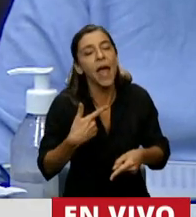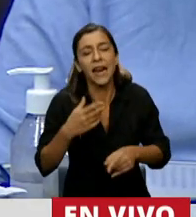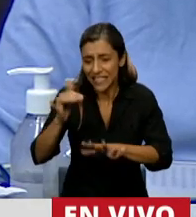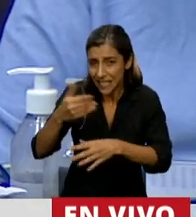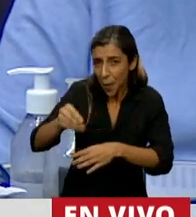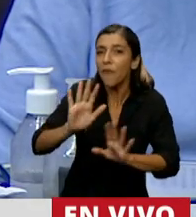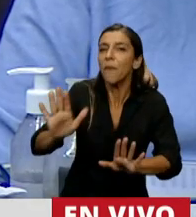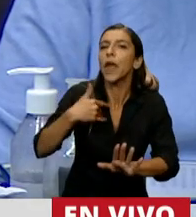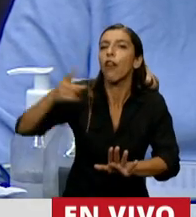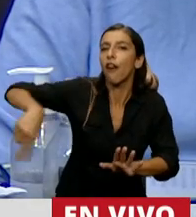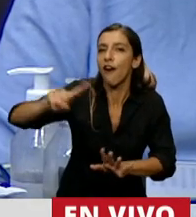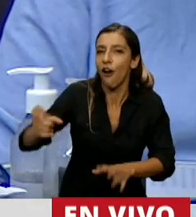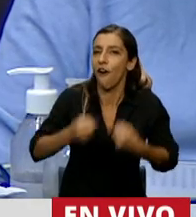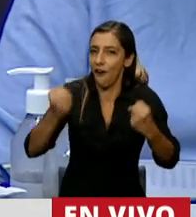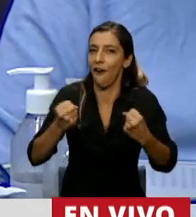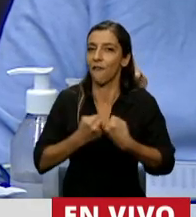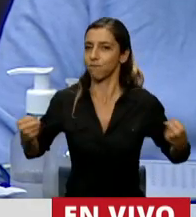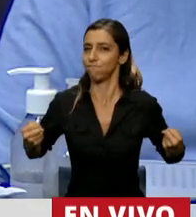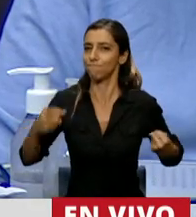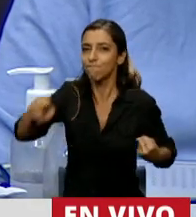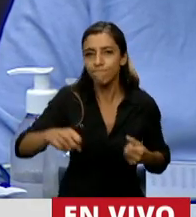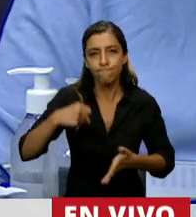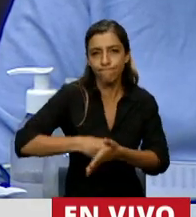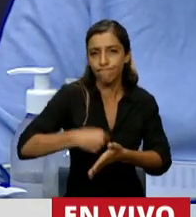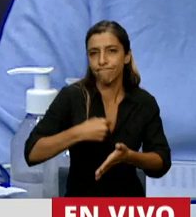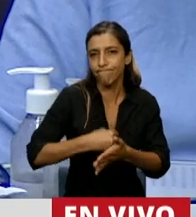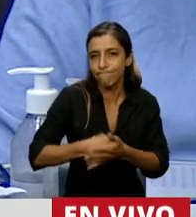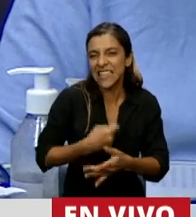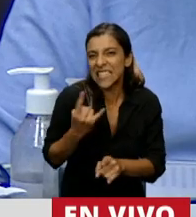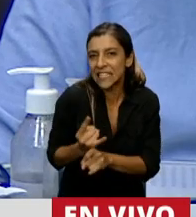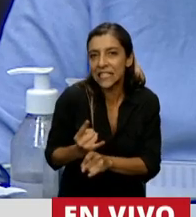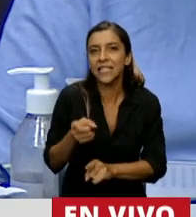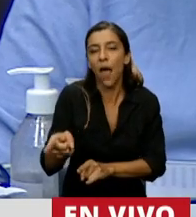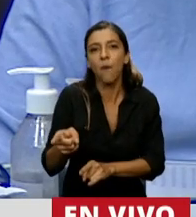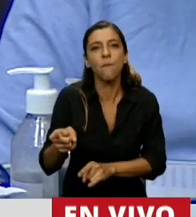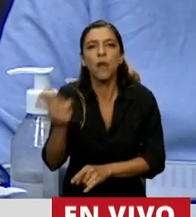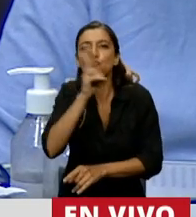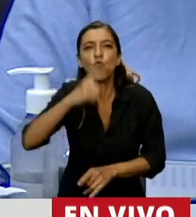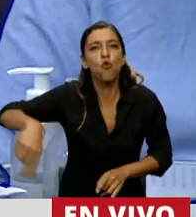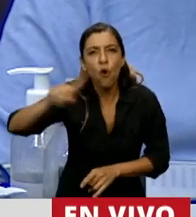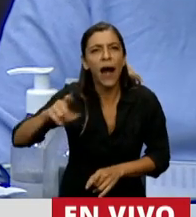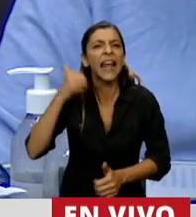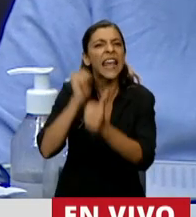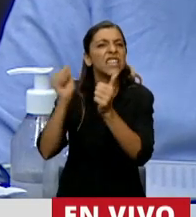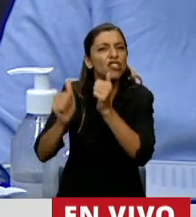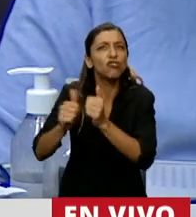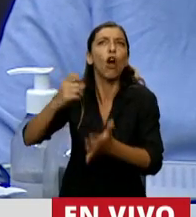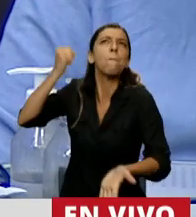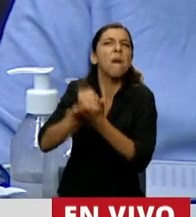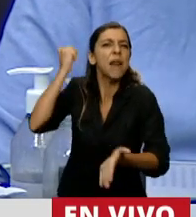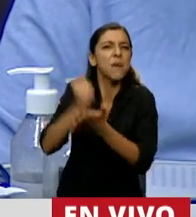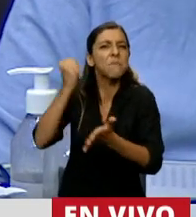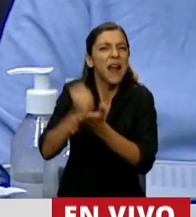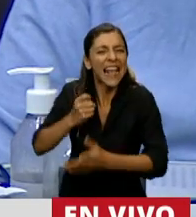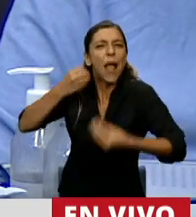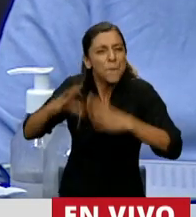sido valientes, porque se la han jugado, porque han sido las mujeres que hicieron un surco en la historia para que otras vengamos luego